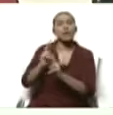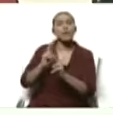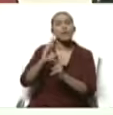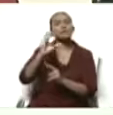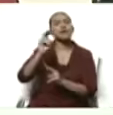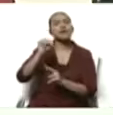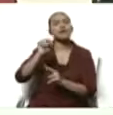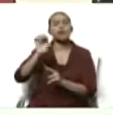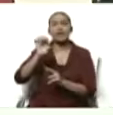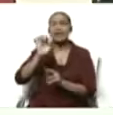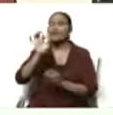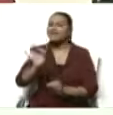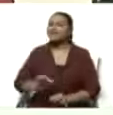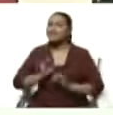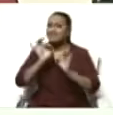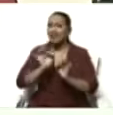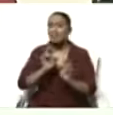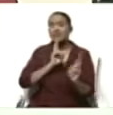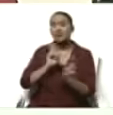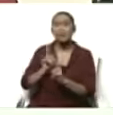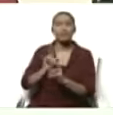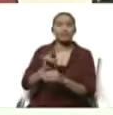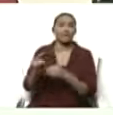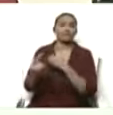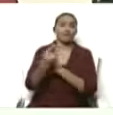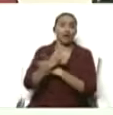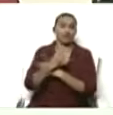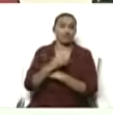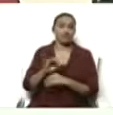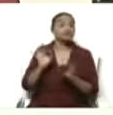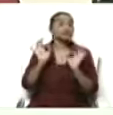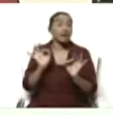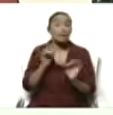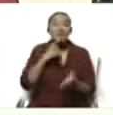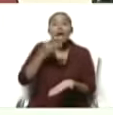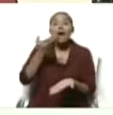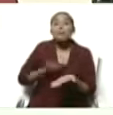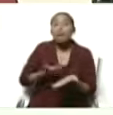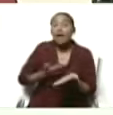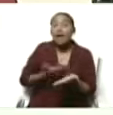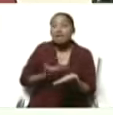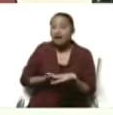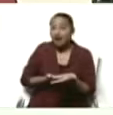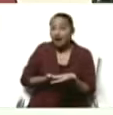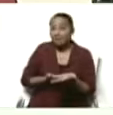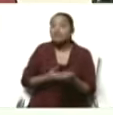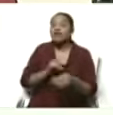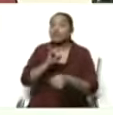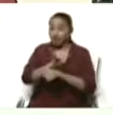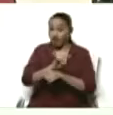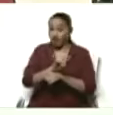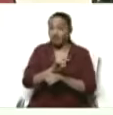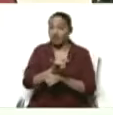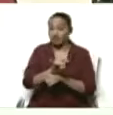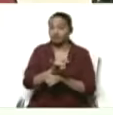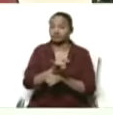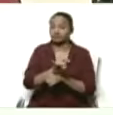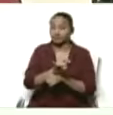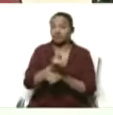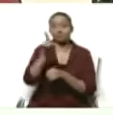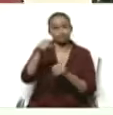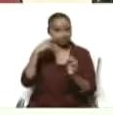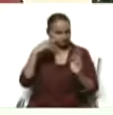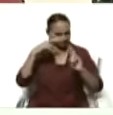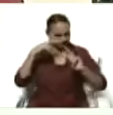fraude revisa de ellos se comprometieron a entregar las pruebas de ese fraude revisa